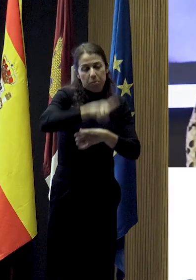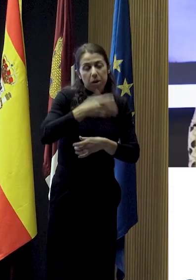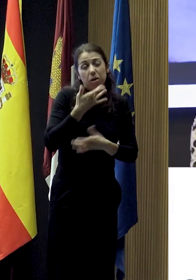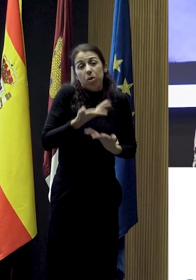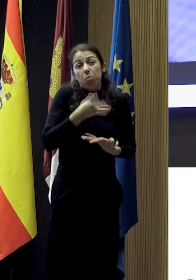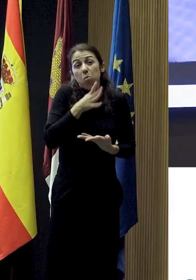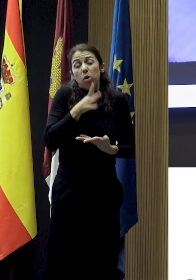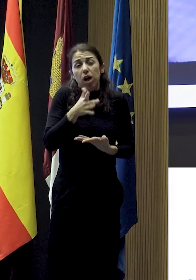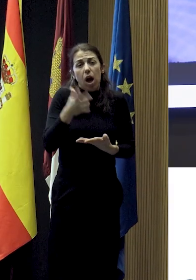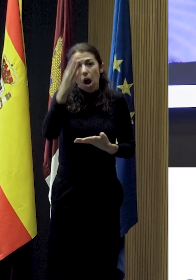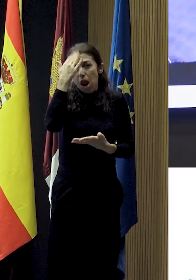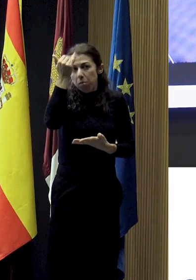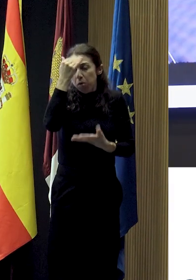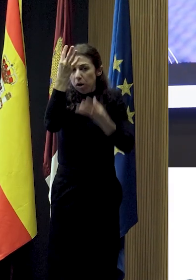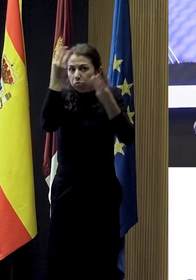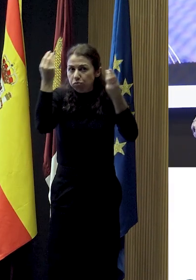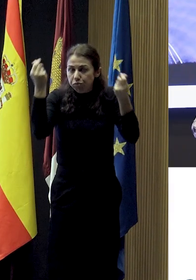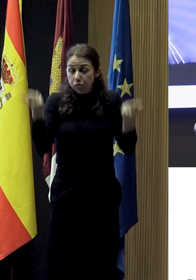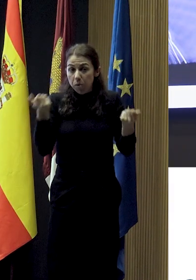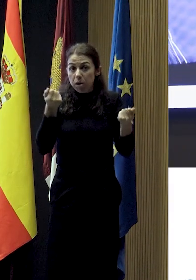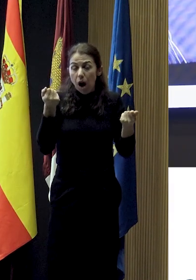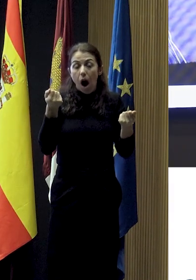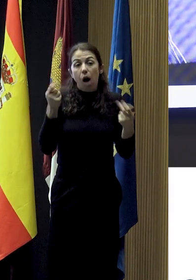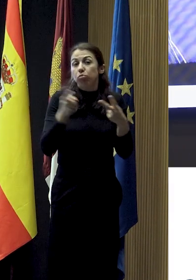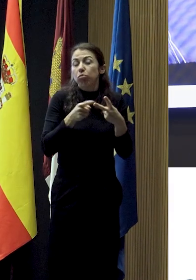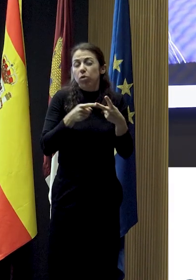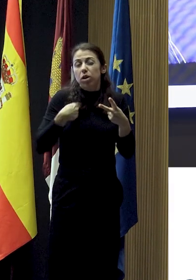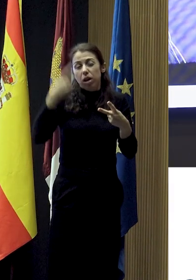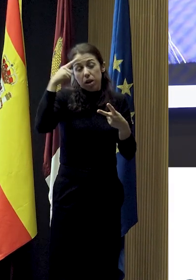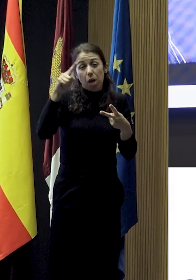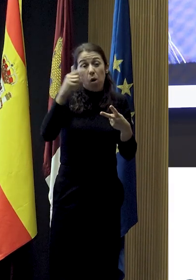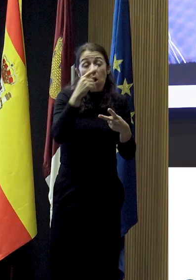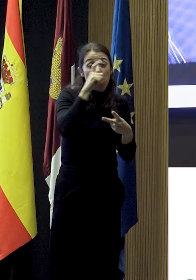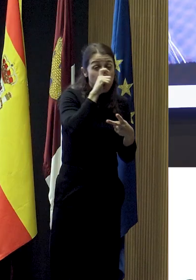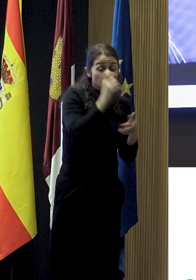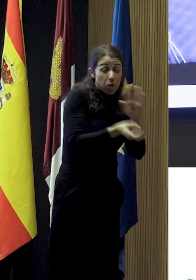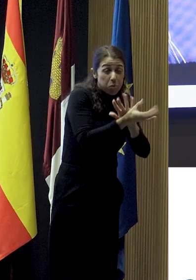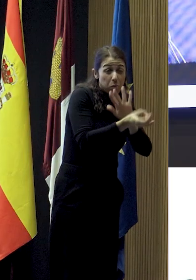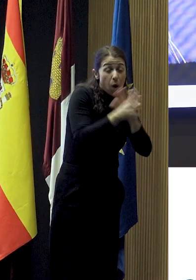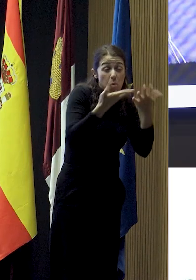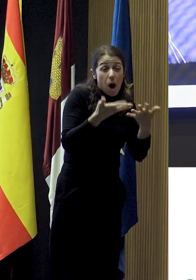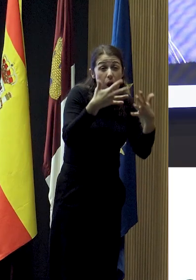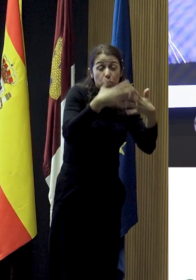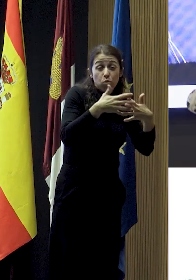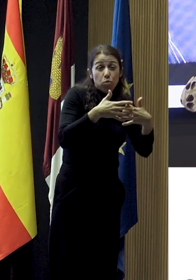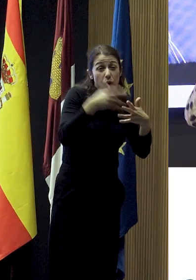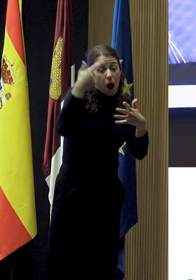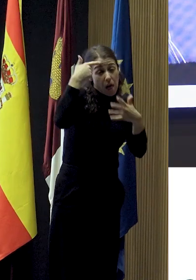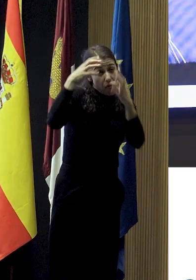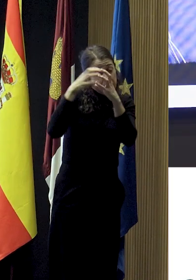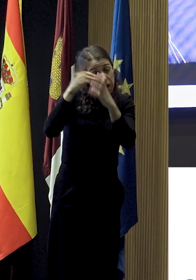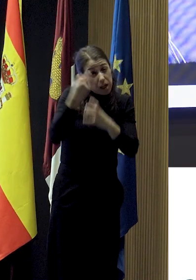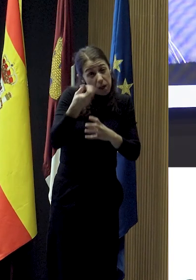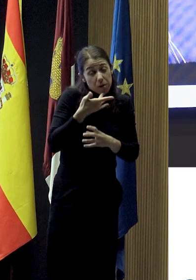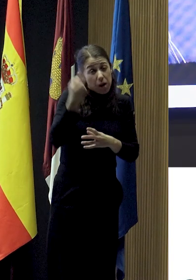Entonces, ¿por qué perdemos la memoria? Que esta sería la segunda parte. Ya sabemos dónde se generan los recuerdos, sabemos qué estructuras cerebrales necesitamos, sabemos que